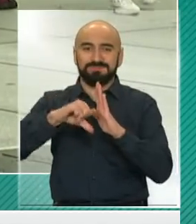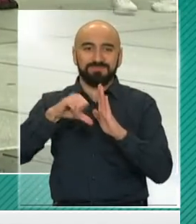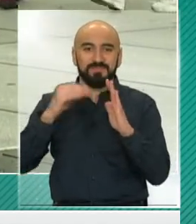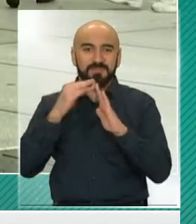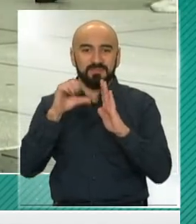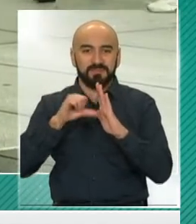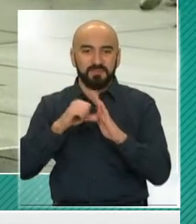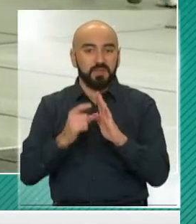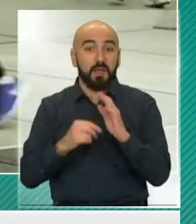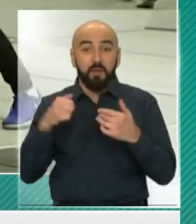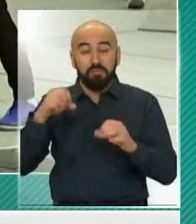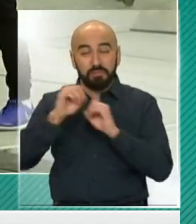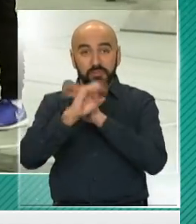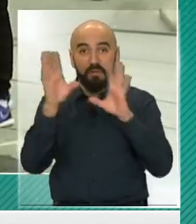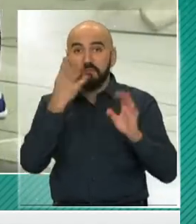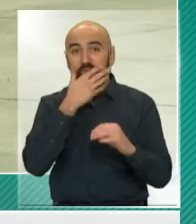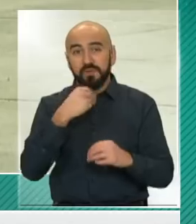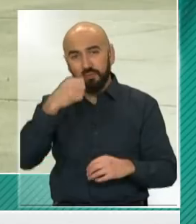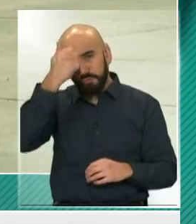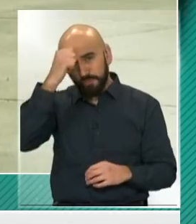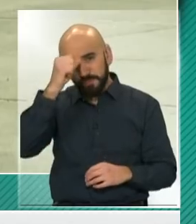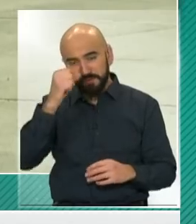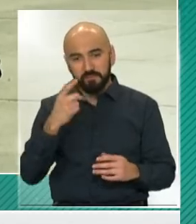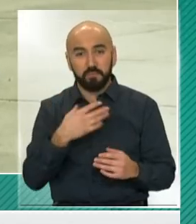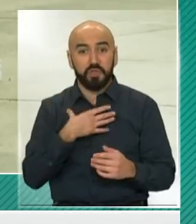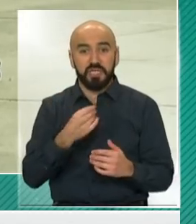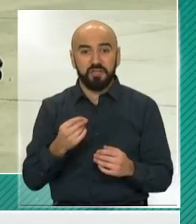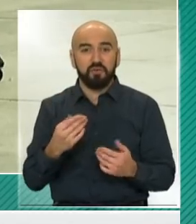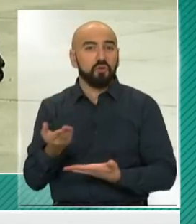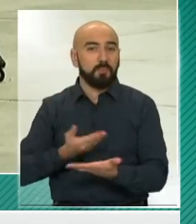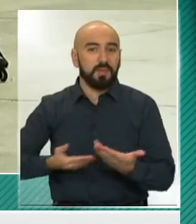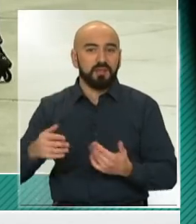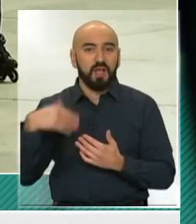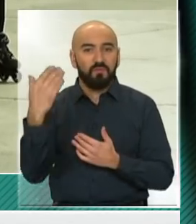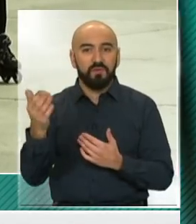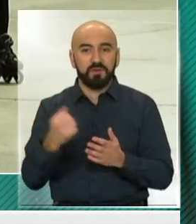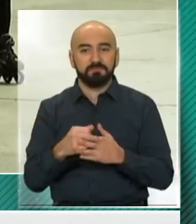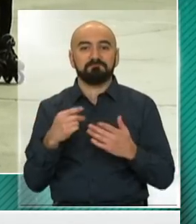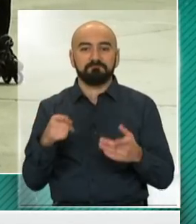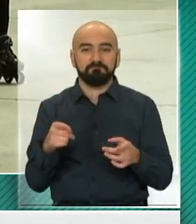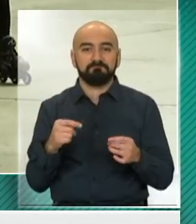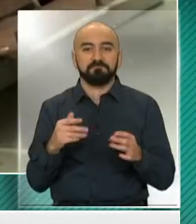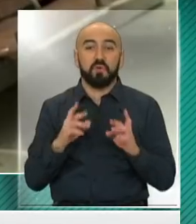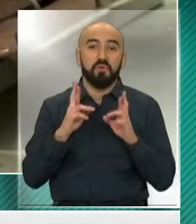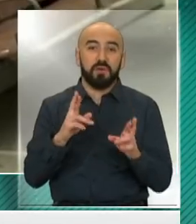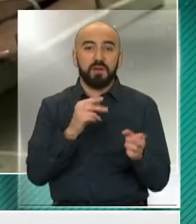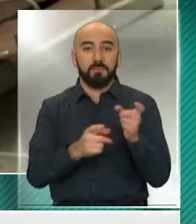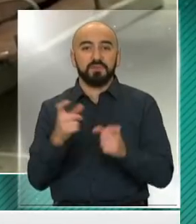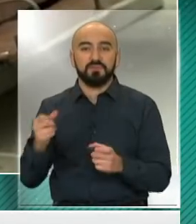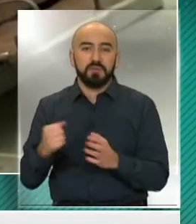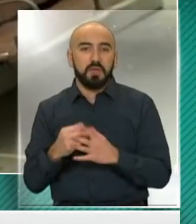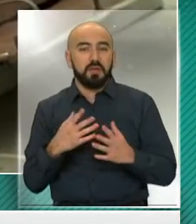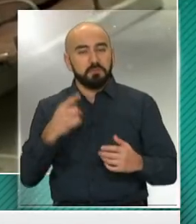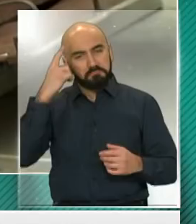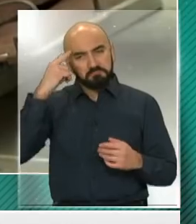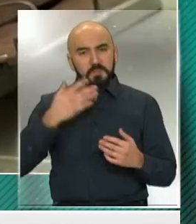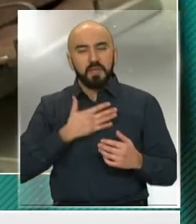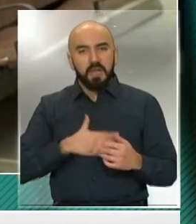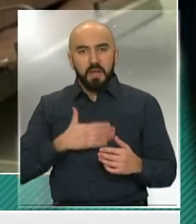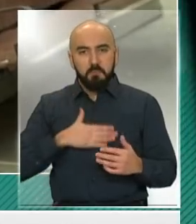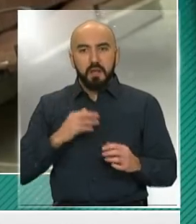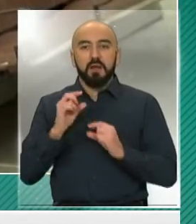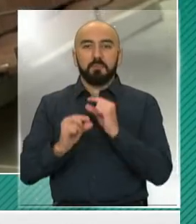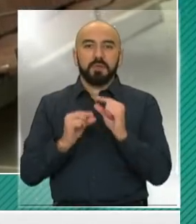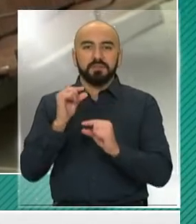además con un día tan bonito y en día domingo haya sido con una congregación mayor de la esperada ojalá que la gente se lo tome con calma que vaya